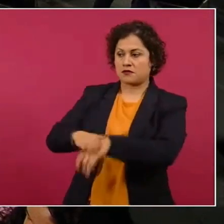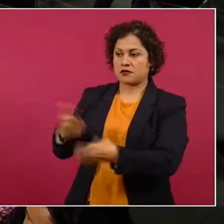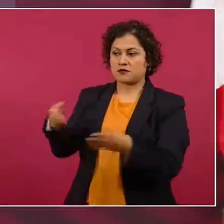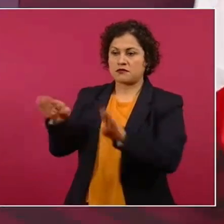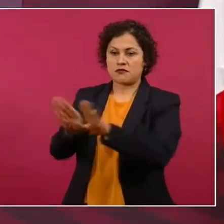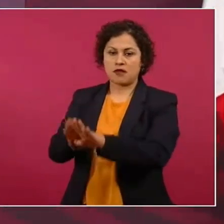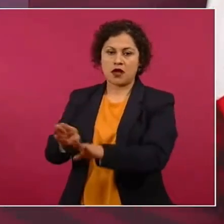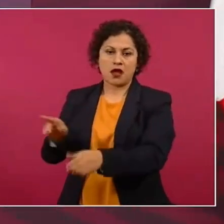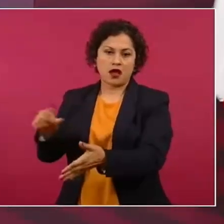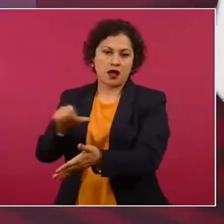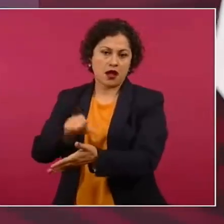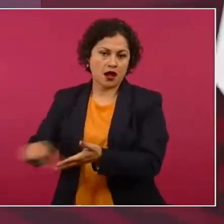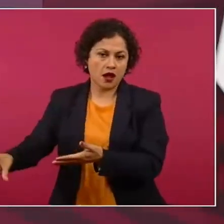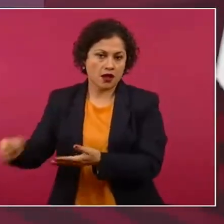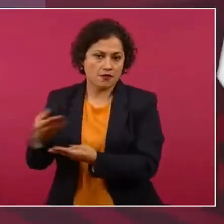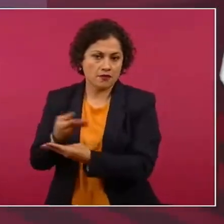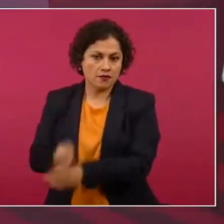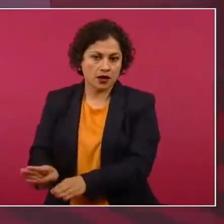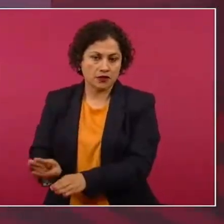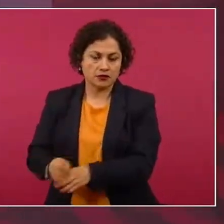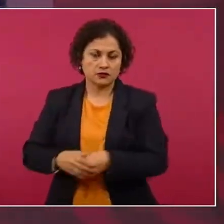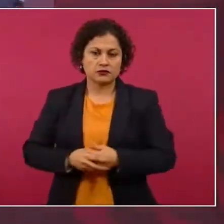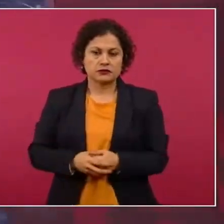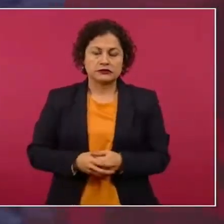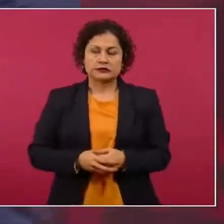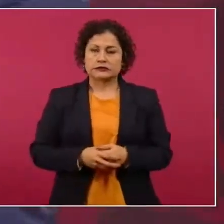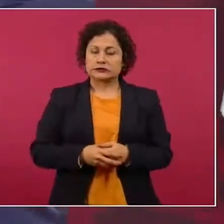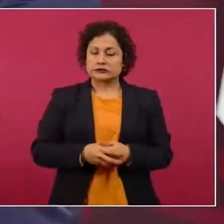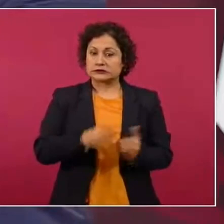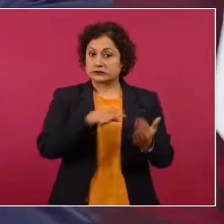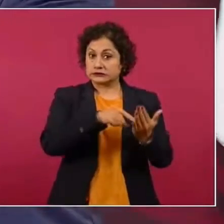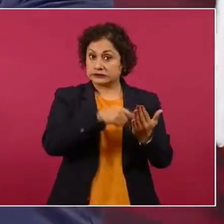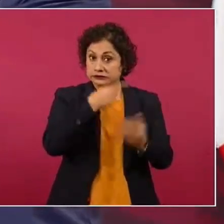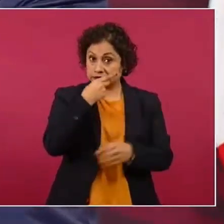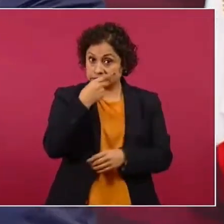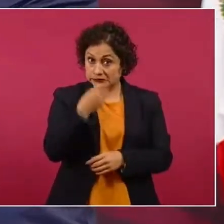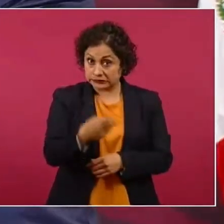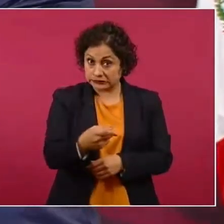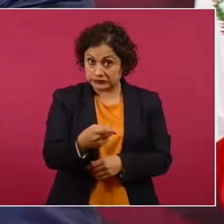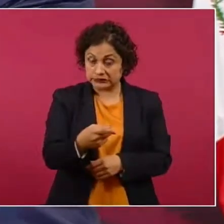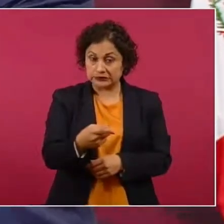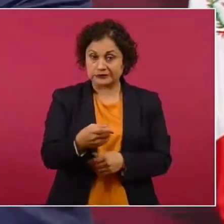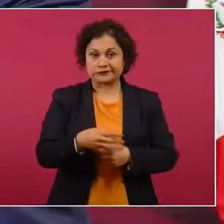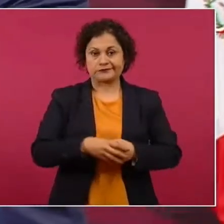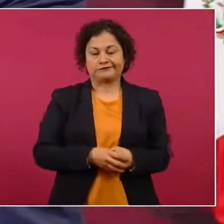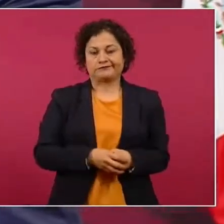O sea, una franca intromisión